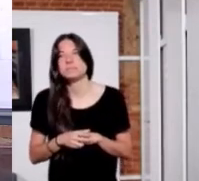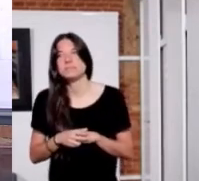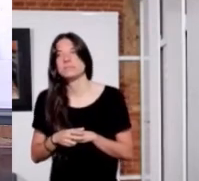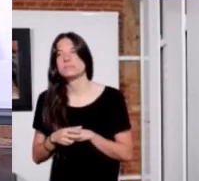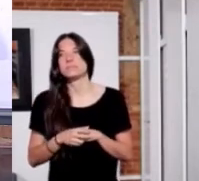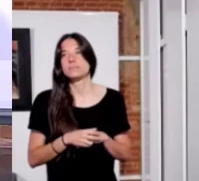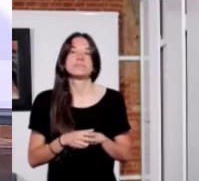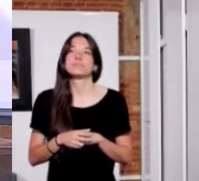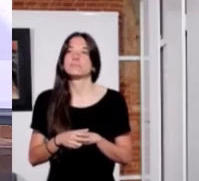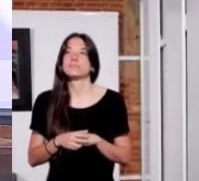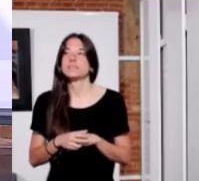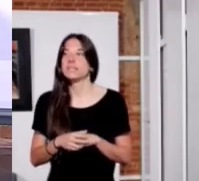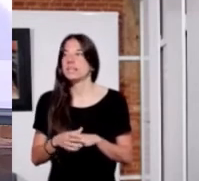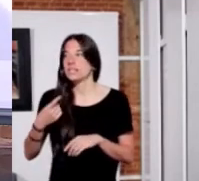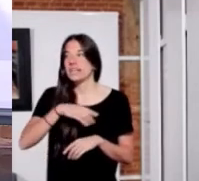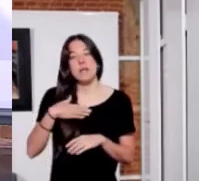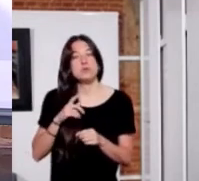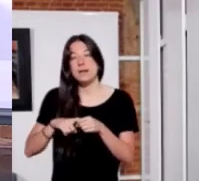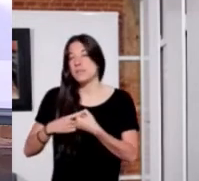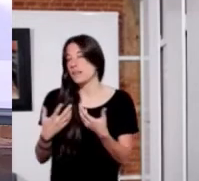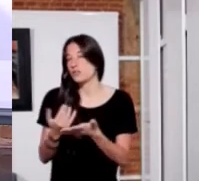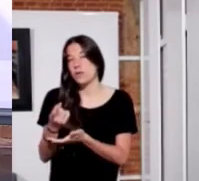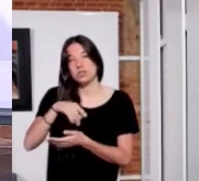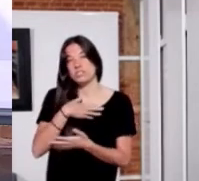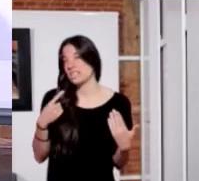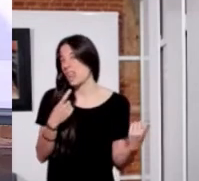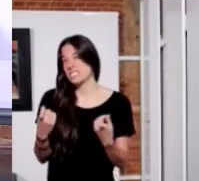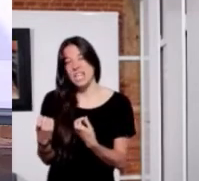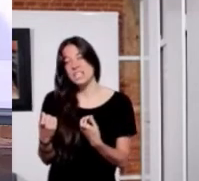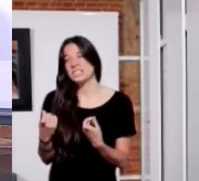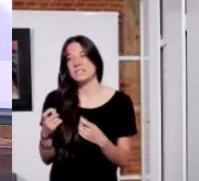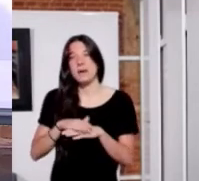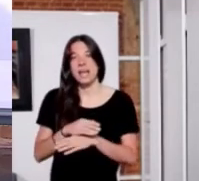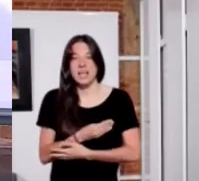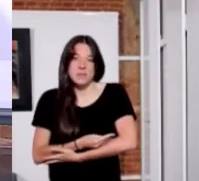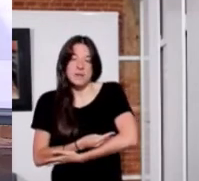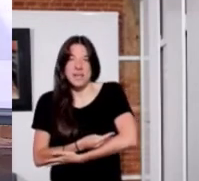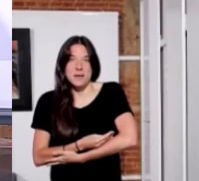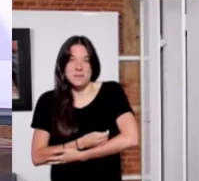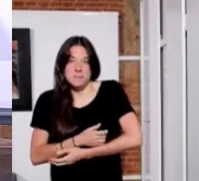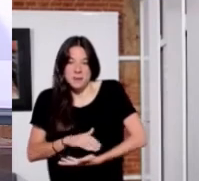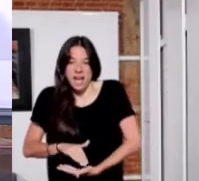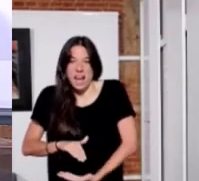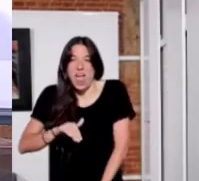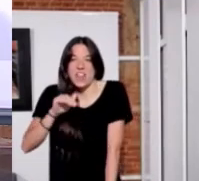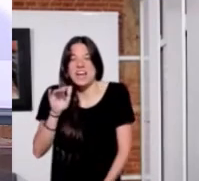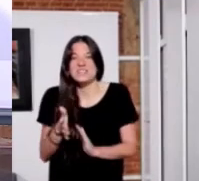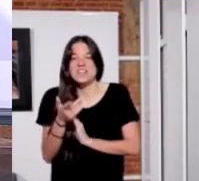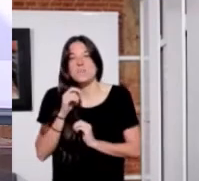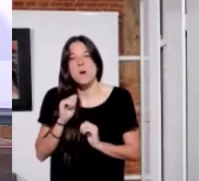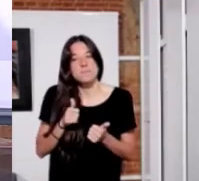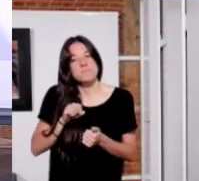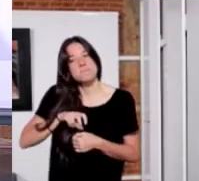Contad con nosotros para todo lo que necesitéis a partir de ahora para que este bebé crezca y no solo dé sus primeros pasos, sino